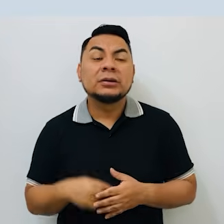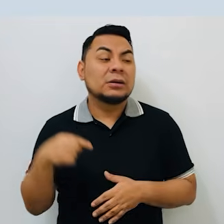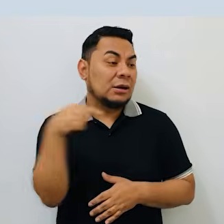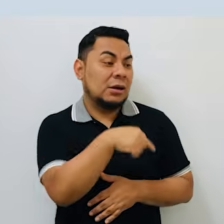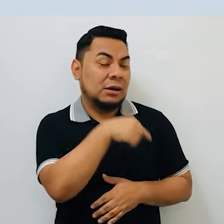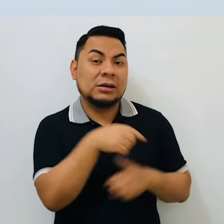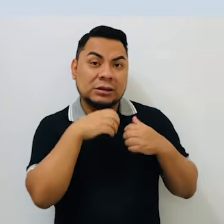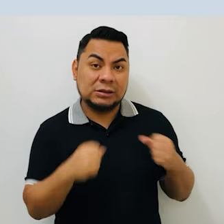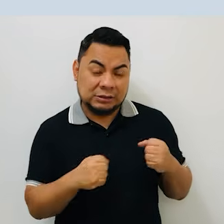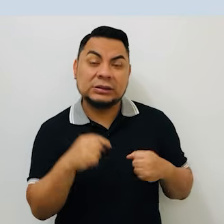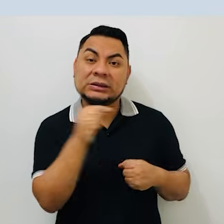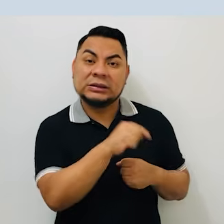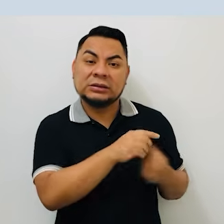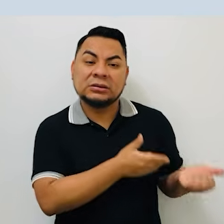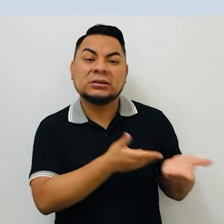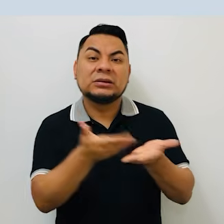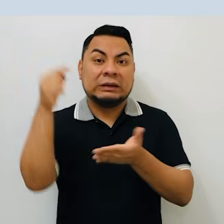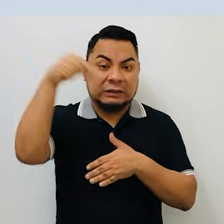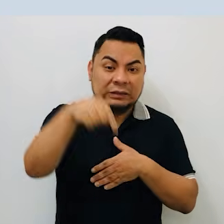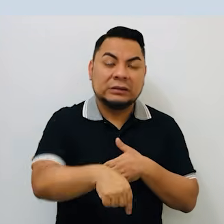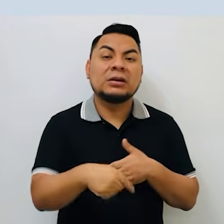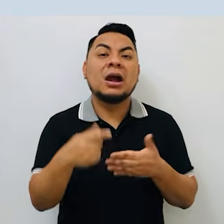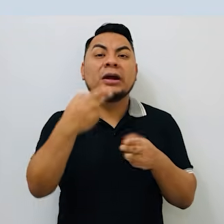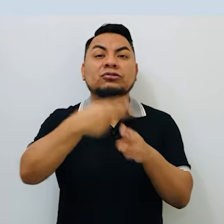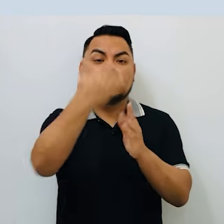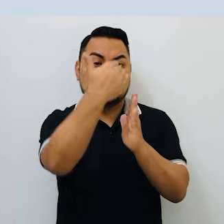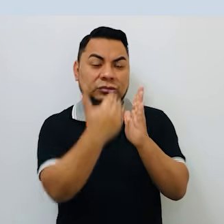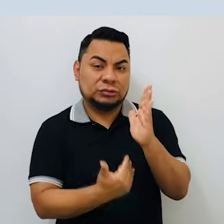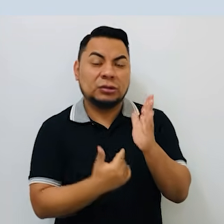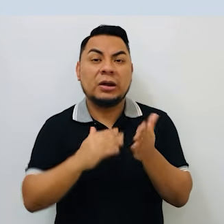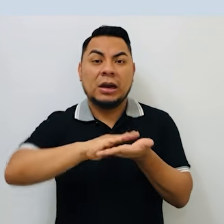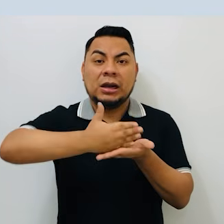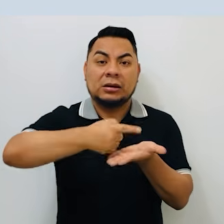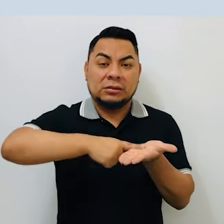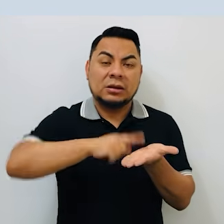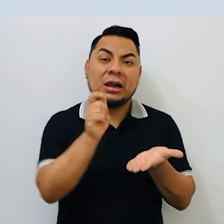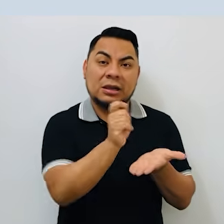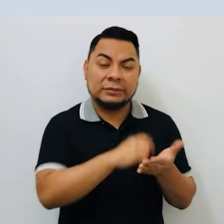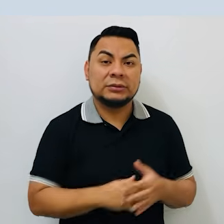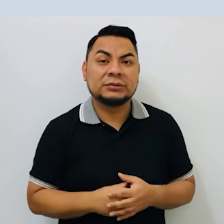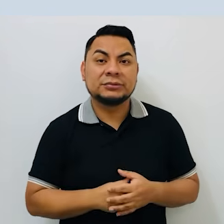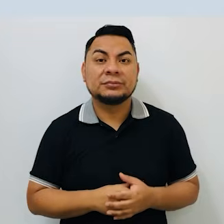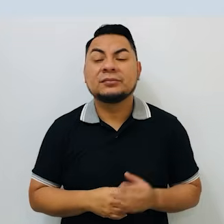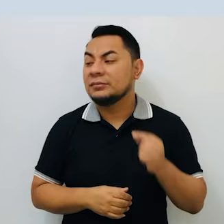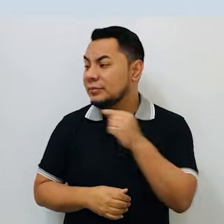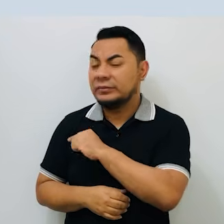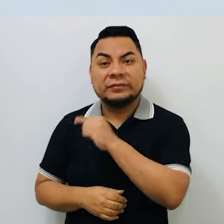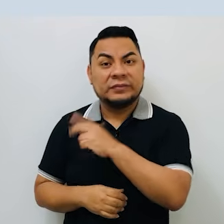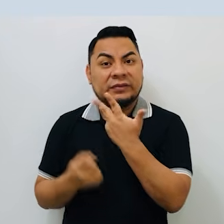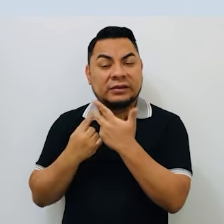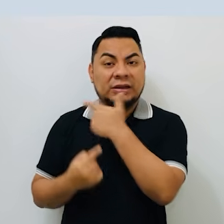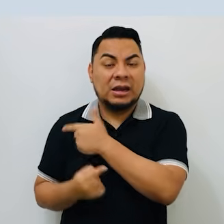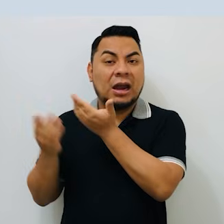hologramas. La secretaria o el secretario llevará la lista de electores, el tampón y el lapicero.